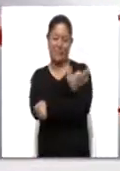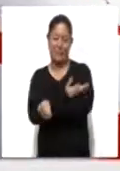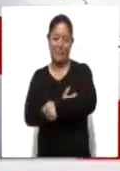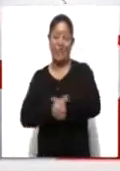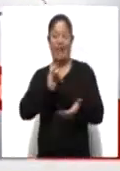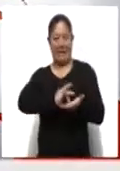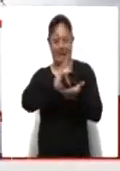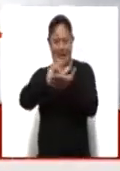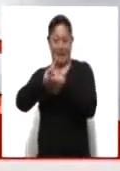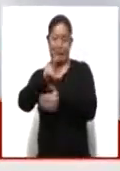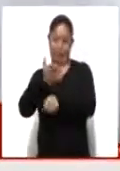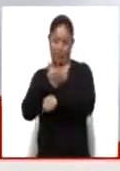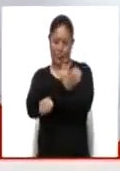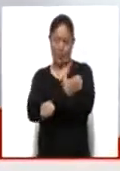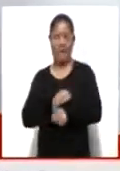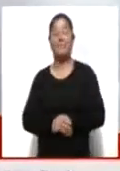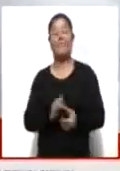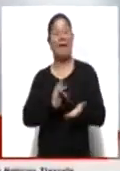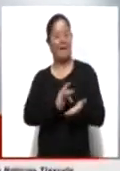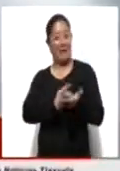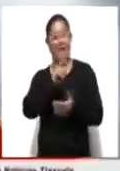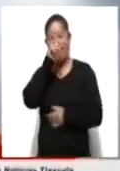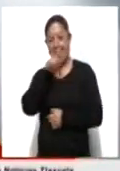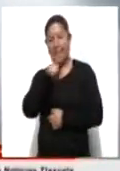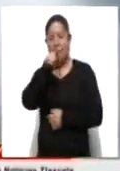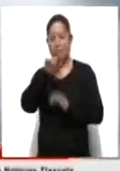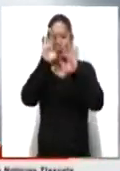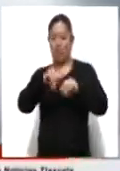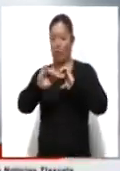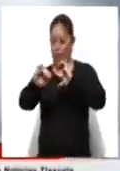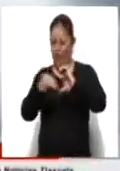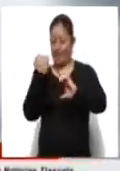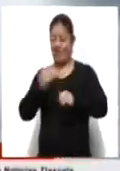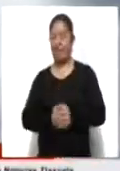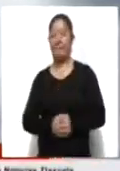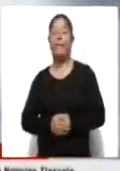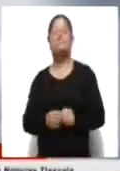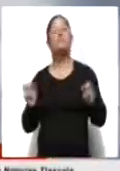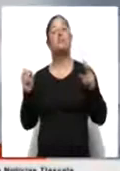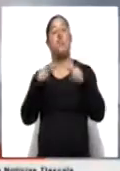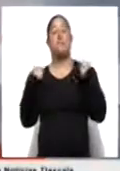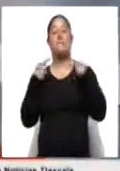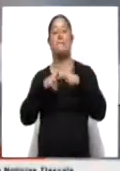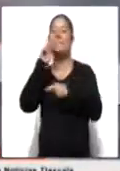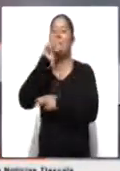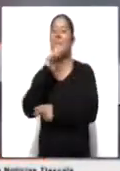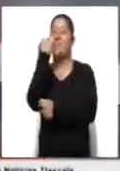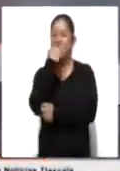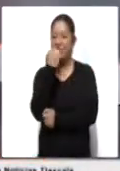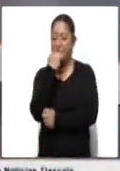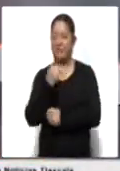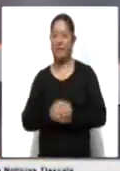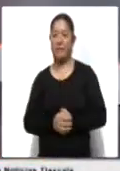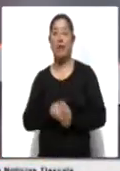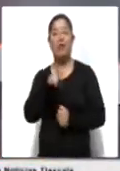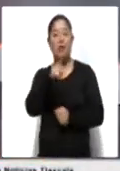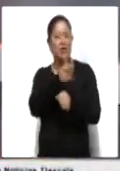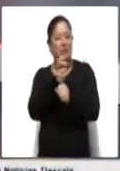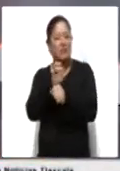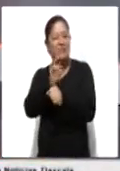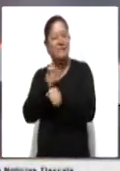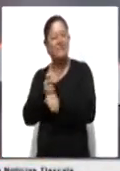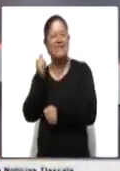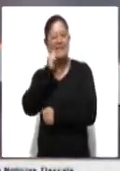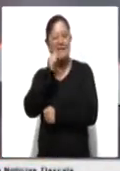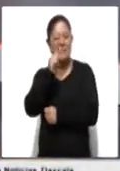Noticias. Agradecemos mucho su compañía, agradecemos mucho también sus comentarios. Despido a la maestra Miroslava Amador. Las y los invito como siempre a